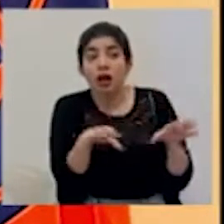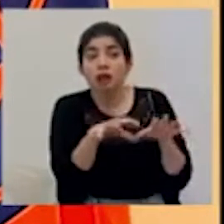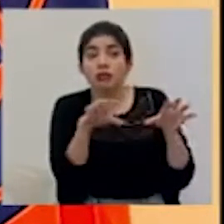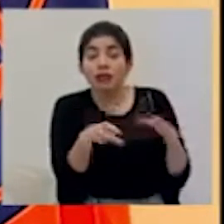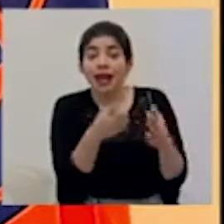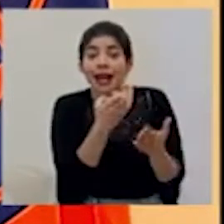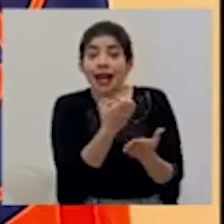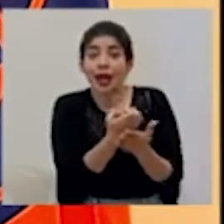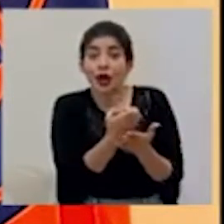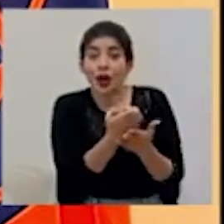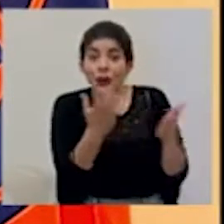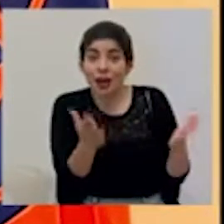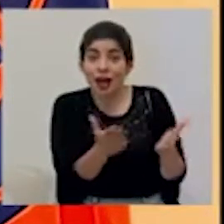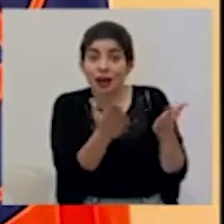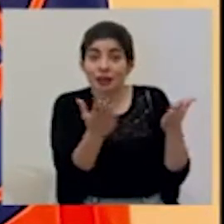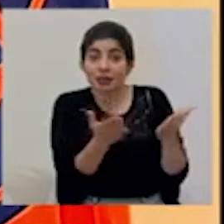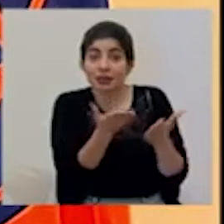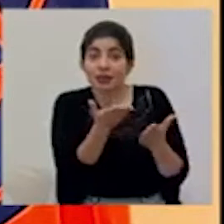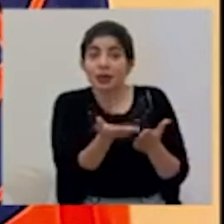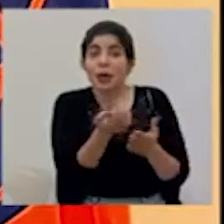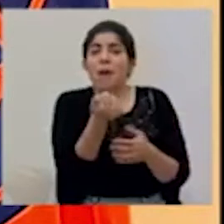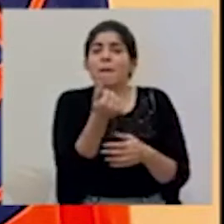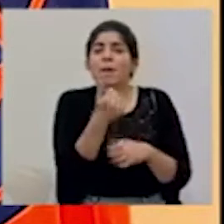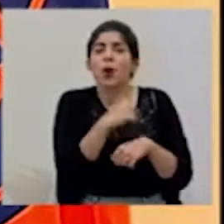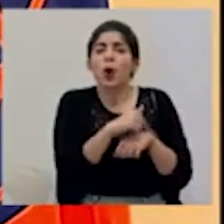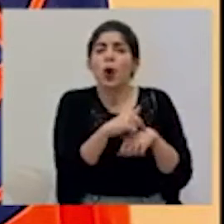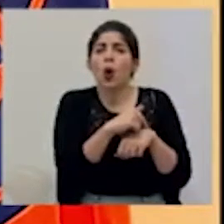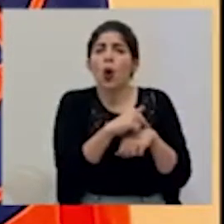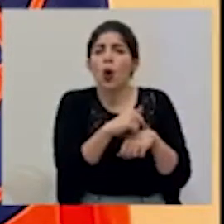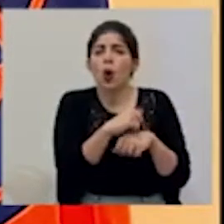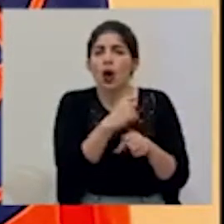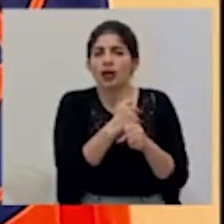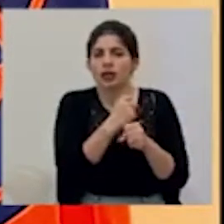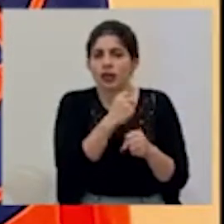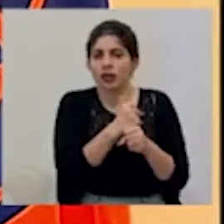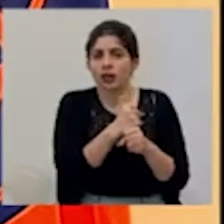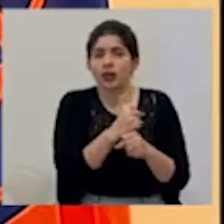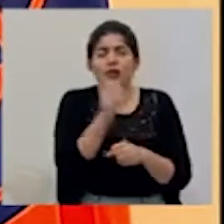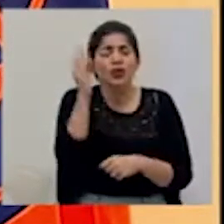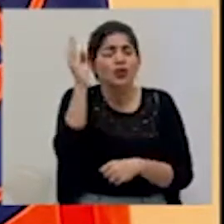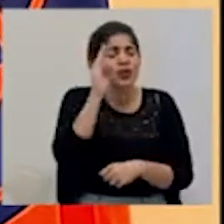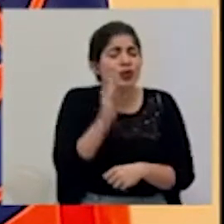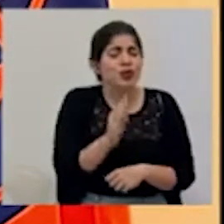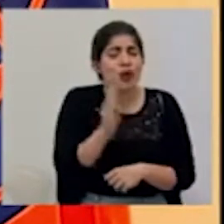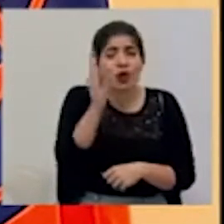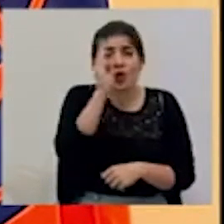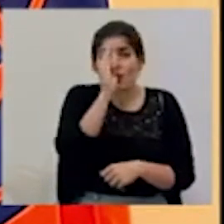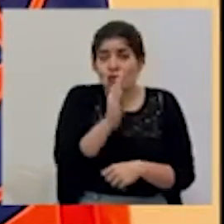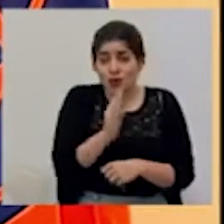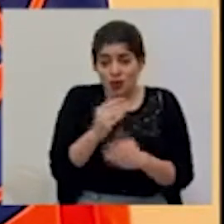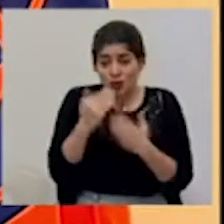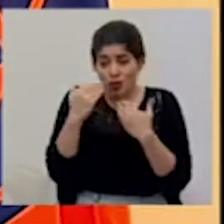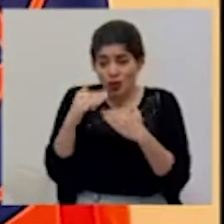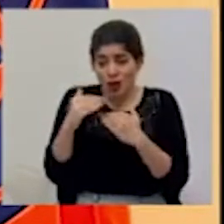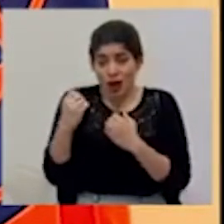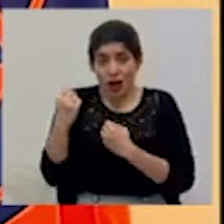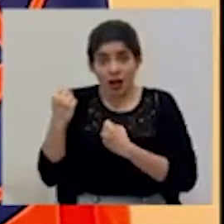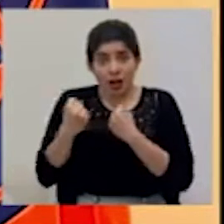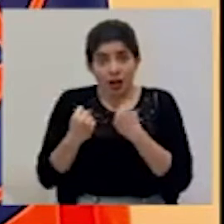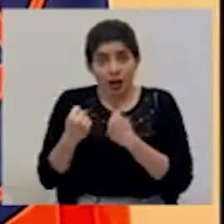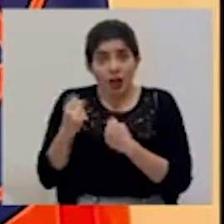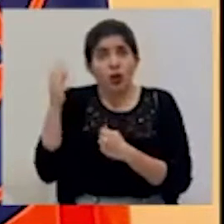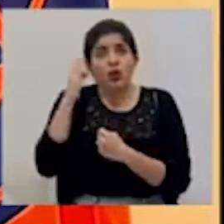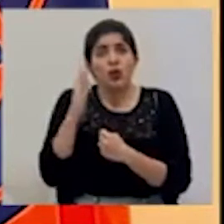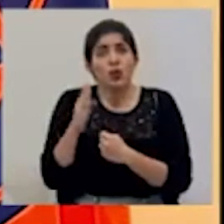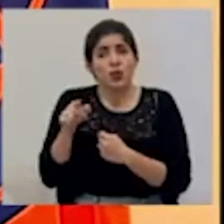tiene pocas horas de operación. Nunca en la restricción vehicular sanitaria estuvo restringida la movilidad hacia